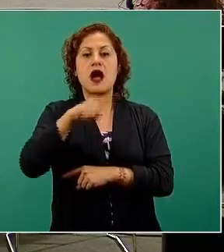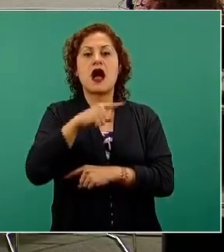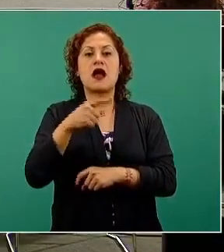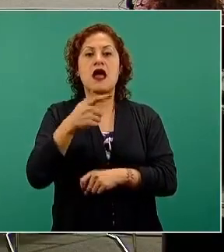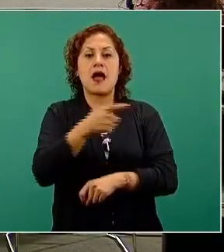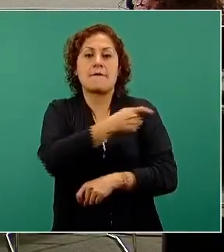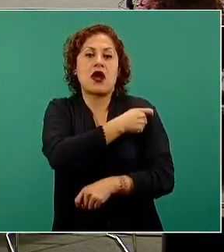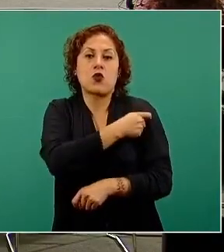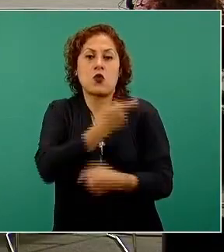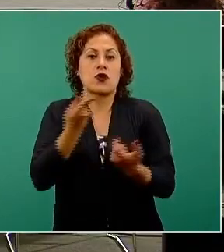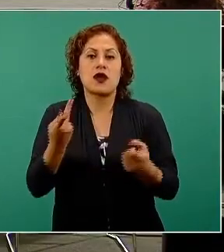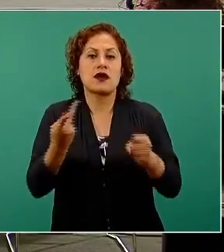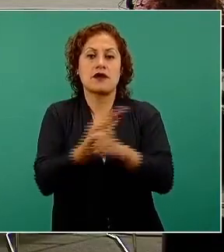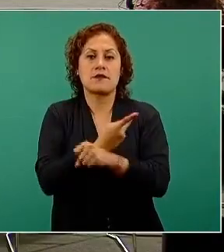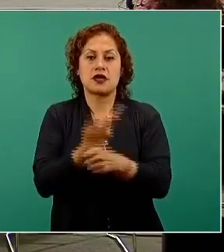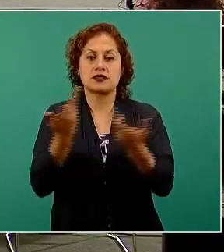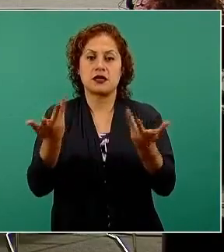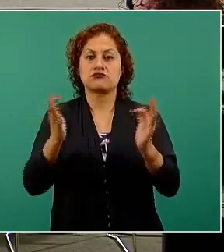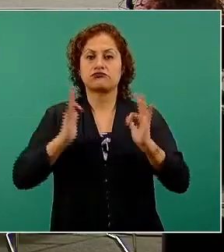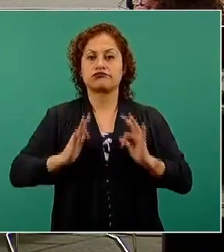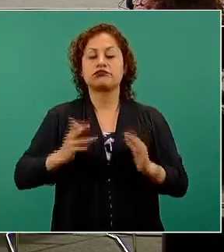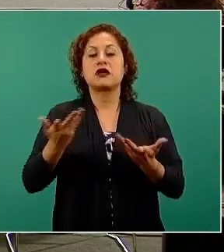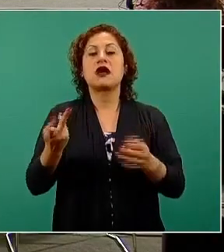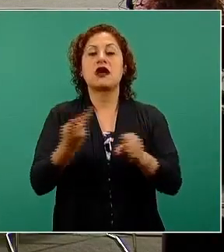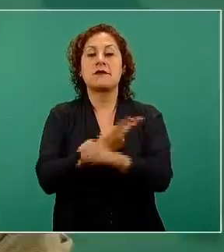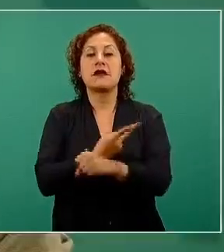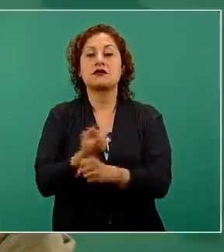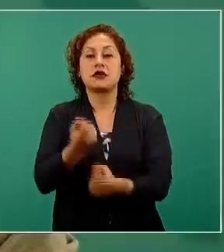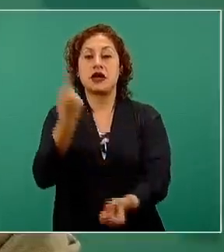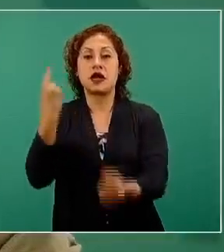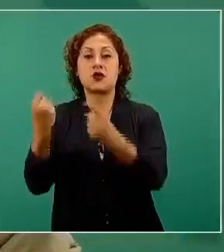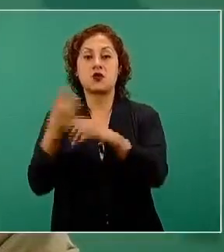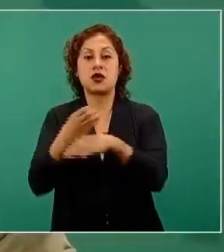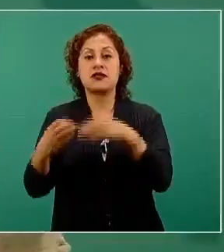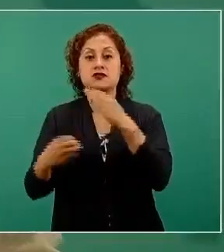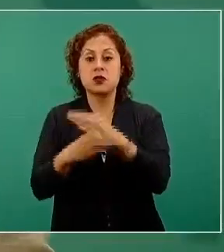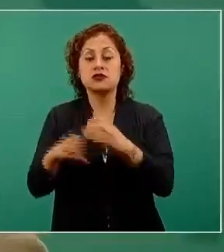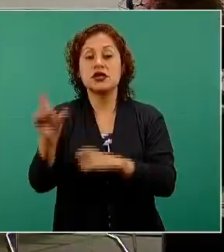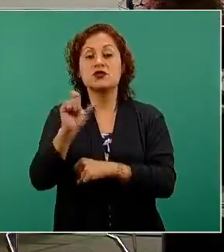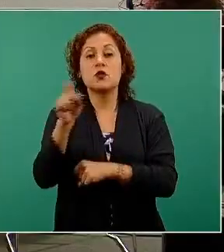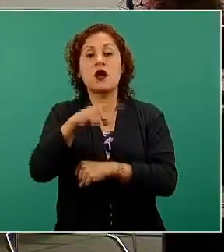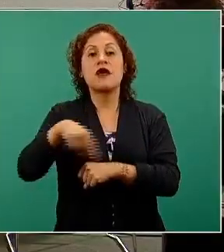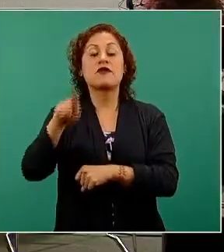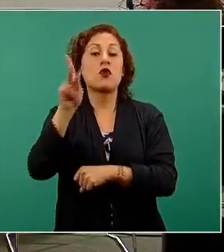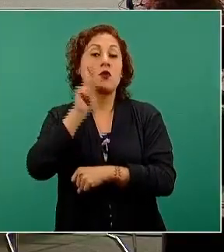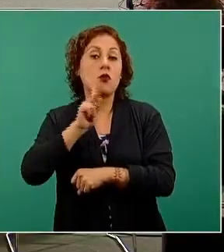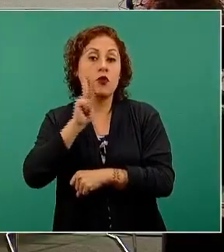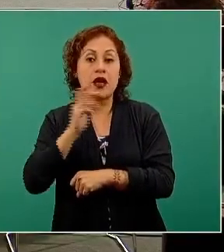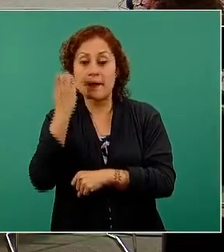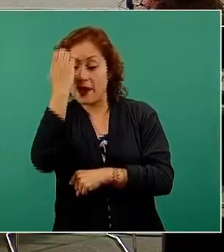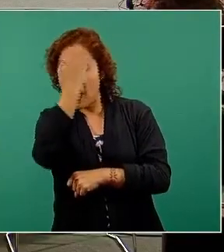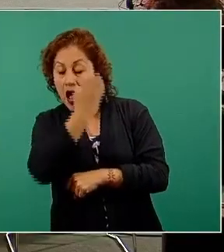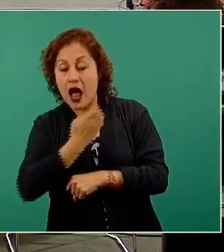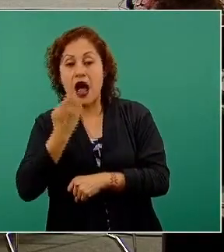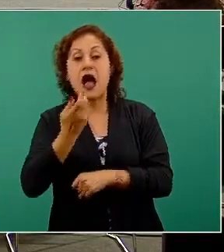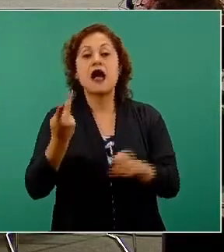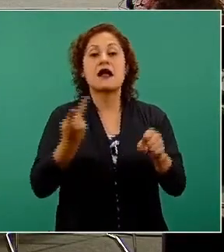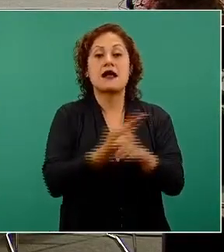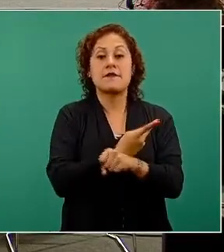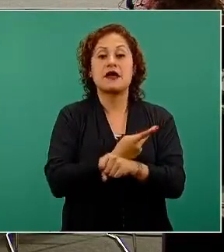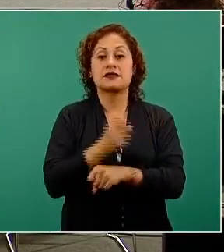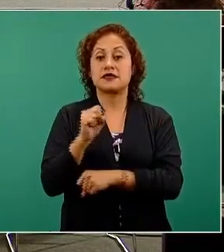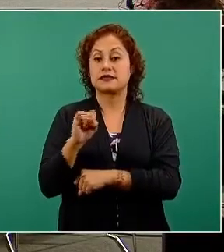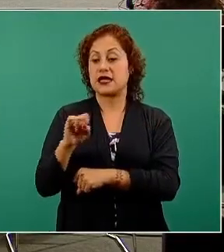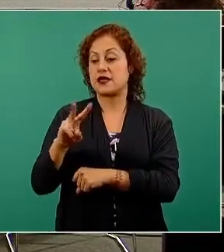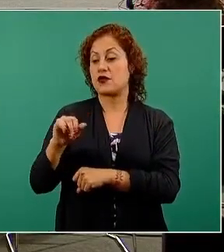se compara precisamente es con un dato que es clave. Parte de las pruebas, cuando estamos diciendo es que Sinovac nos tiene que mandar